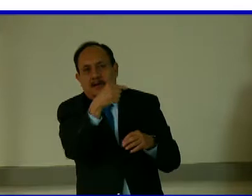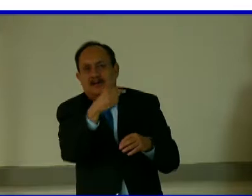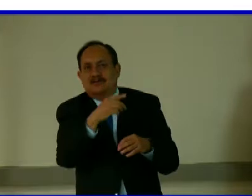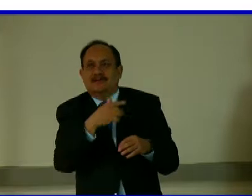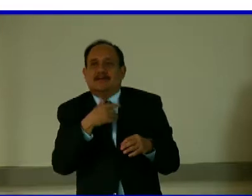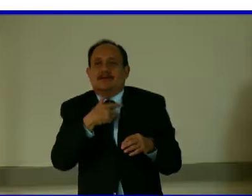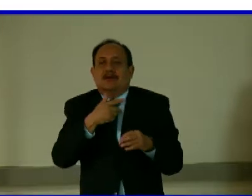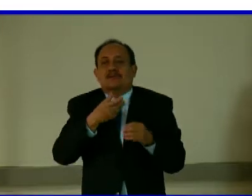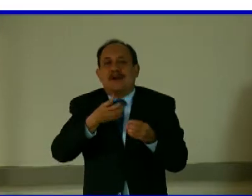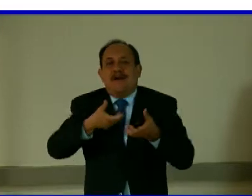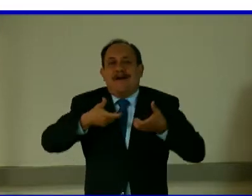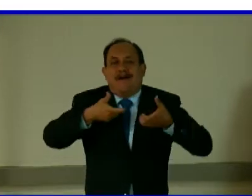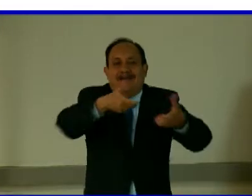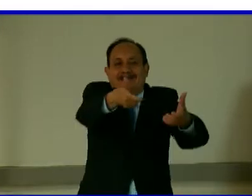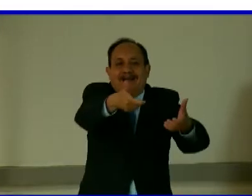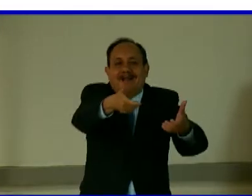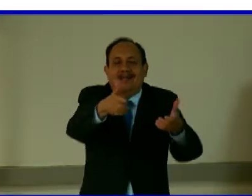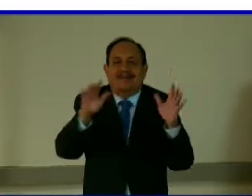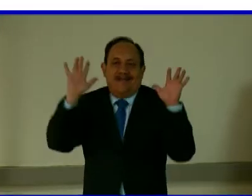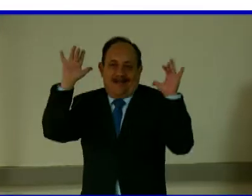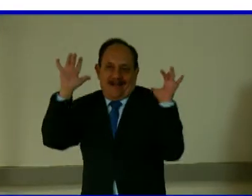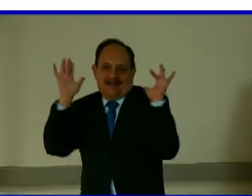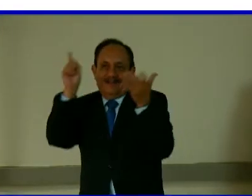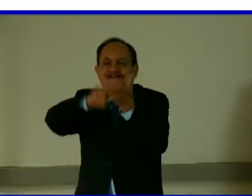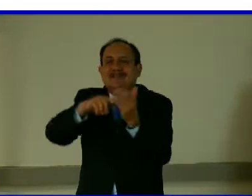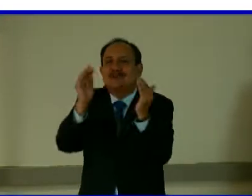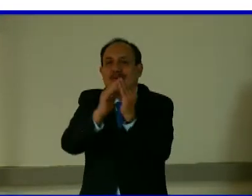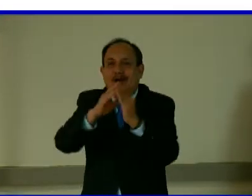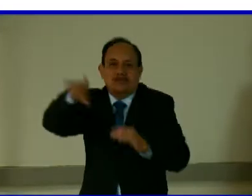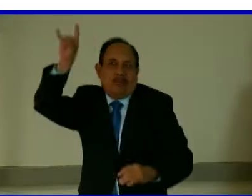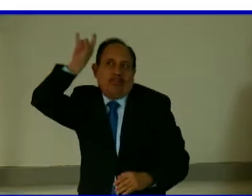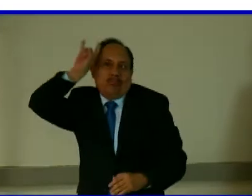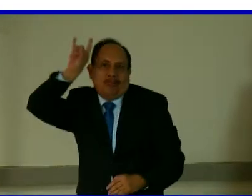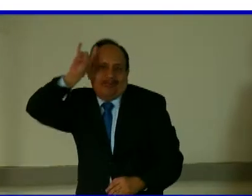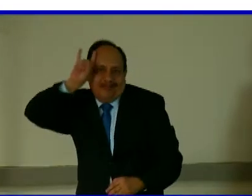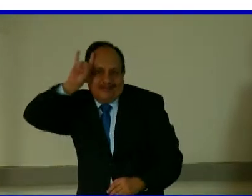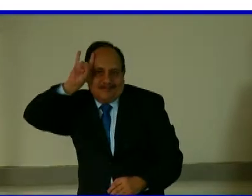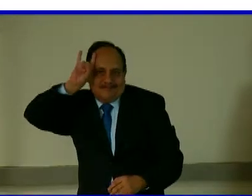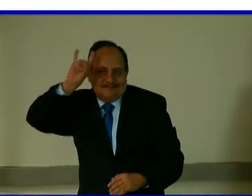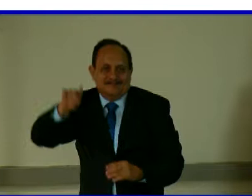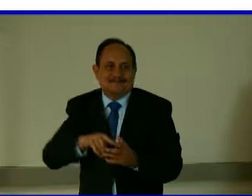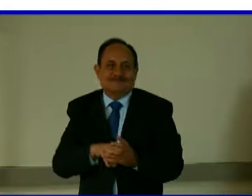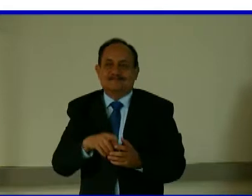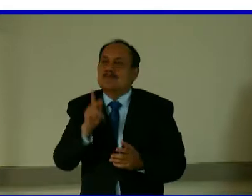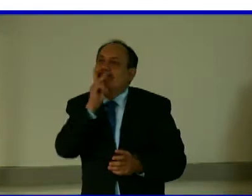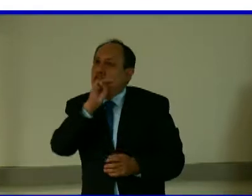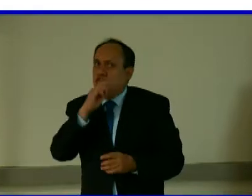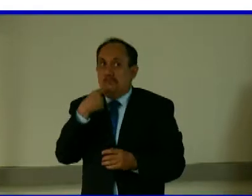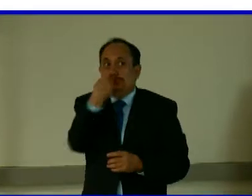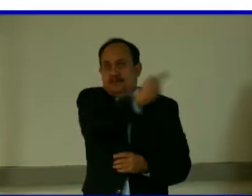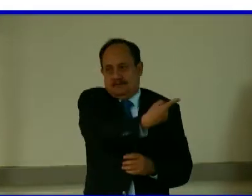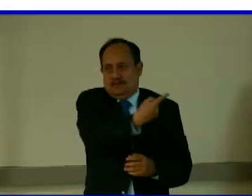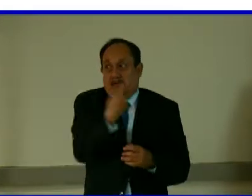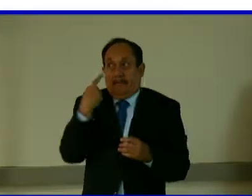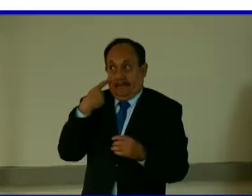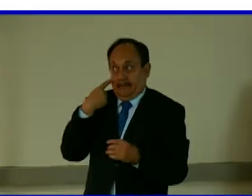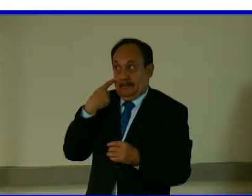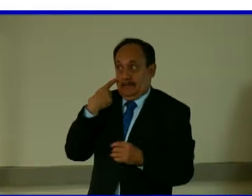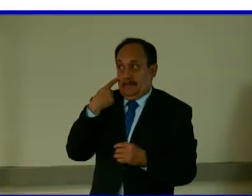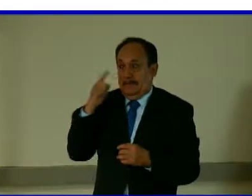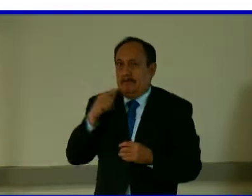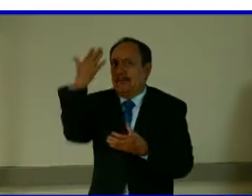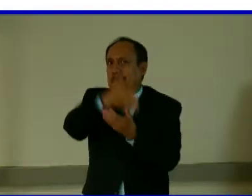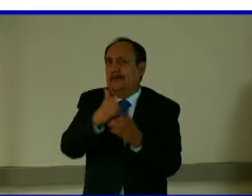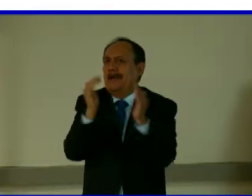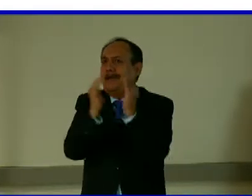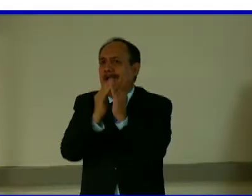los diablitos en la casa. Porque los padres me lo dicen, mira, cuando él llega a la